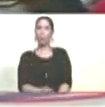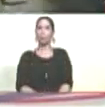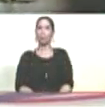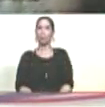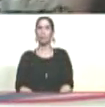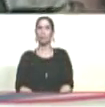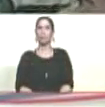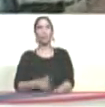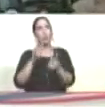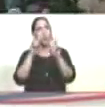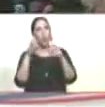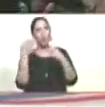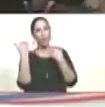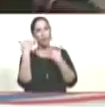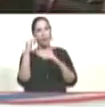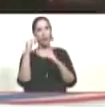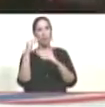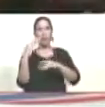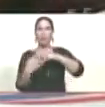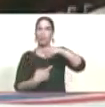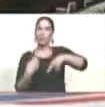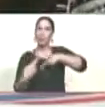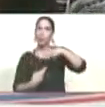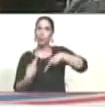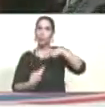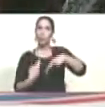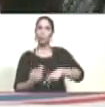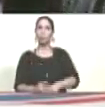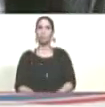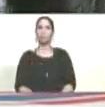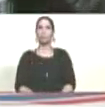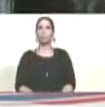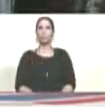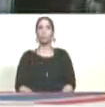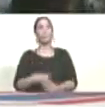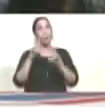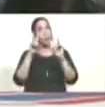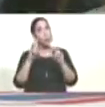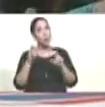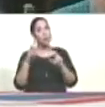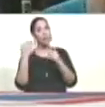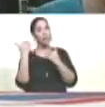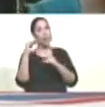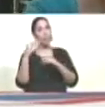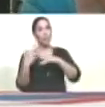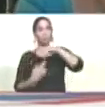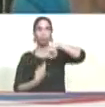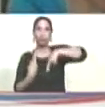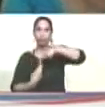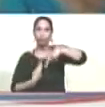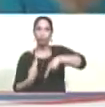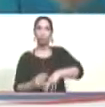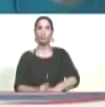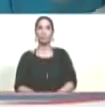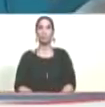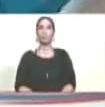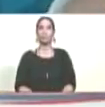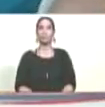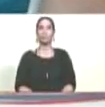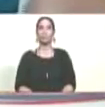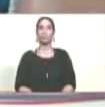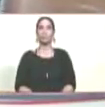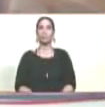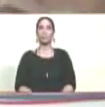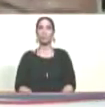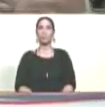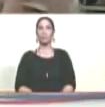Una nueva etapa de la revolución. Una nueva etapa de la revolución. ¿Qué punto